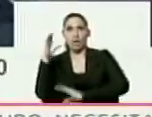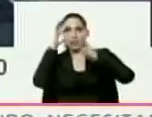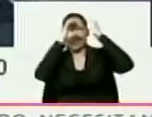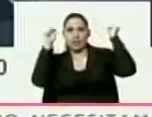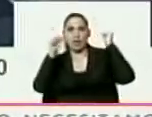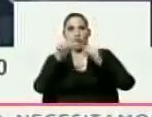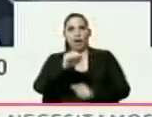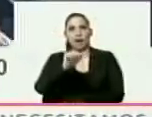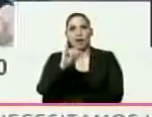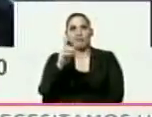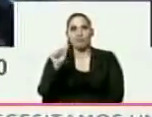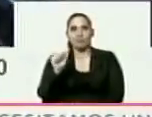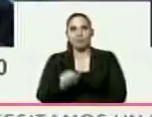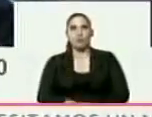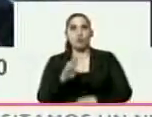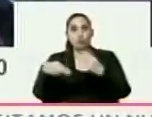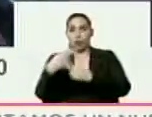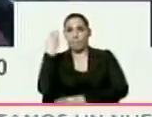Aída Merlano. Nunca pensaron.